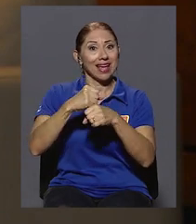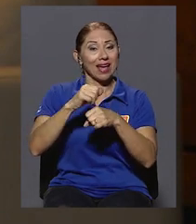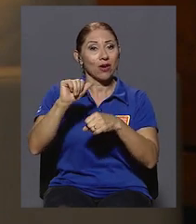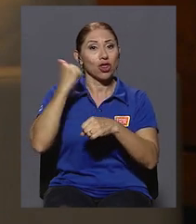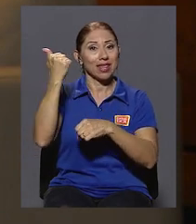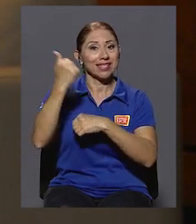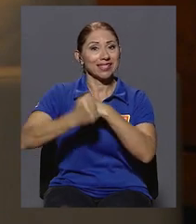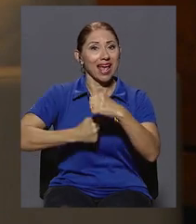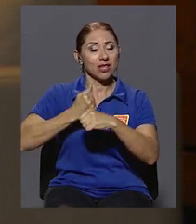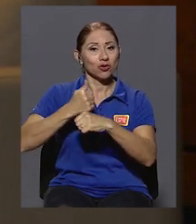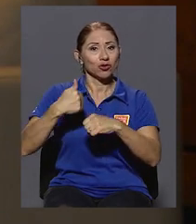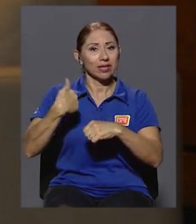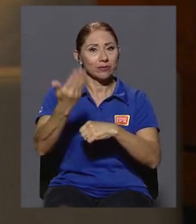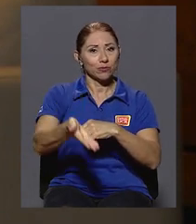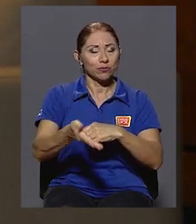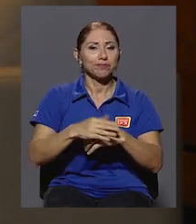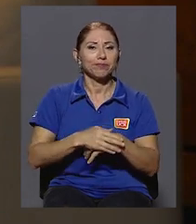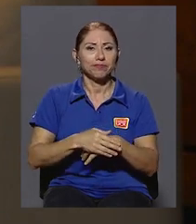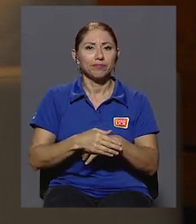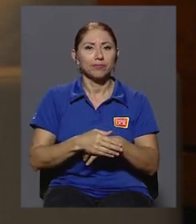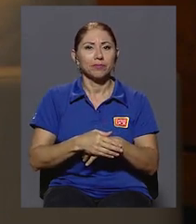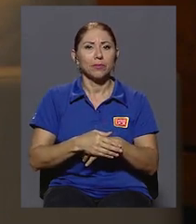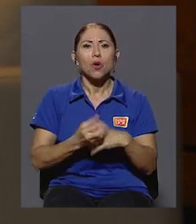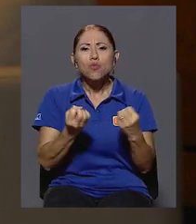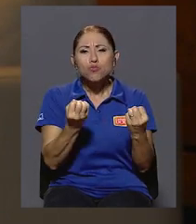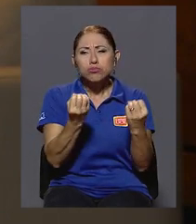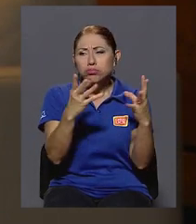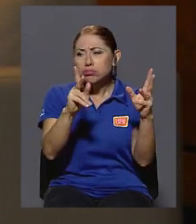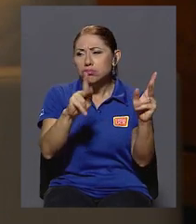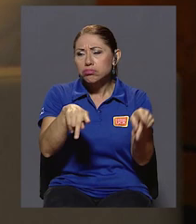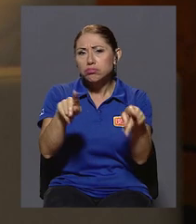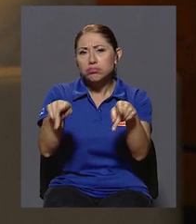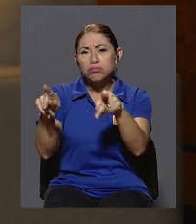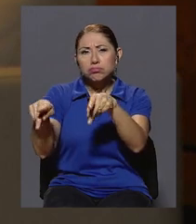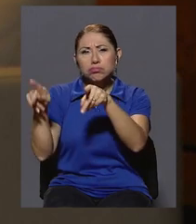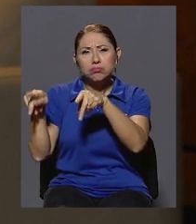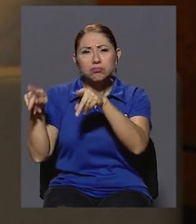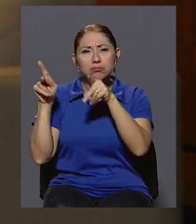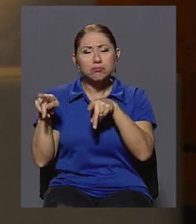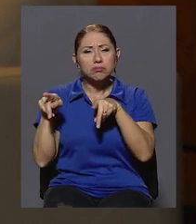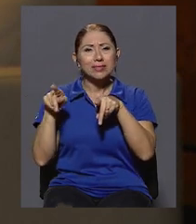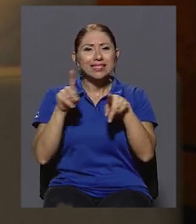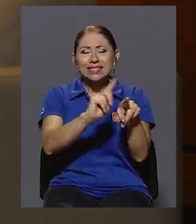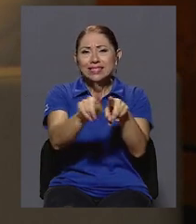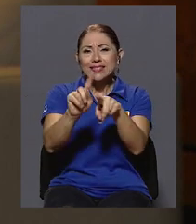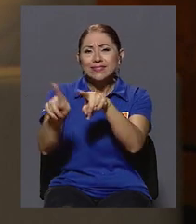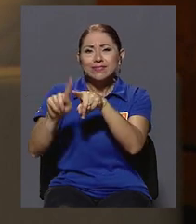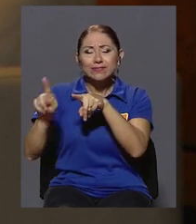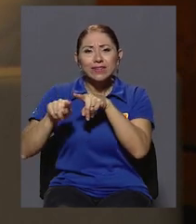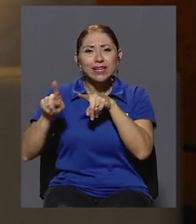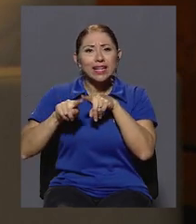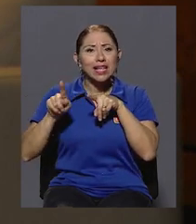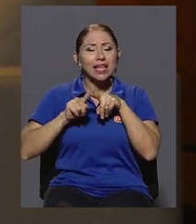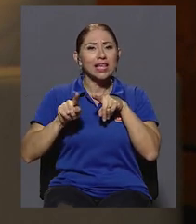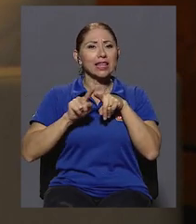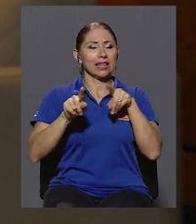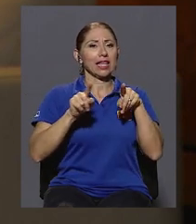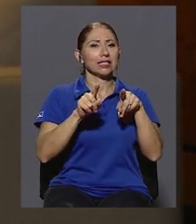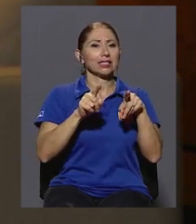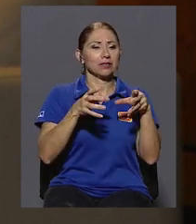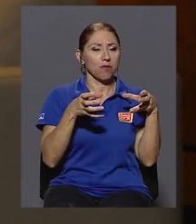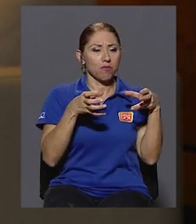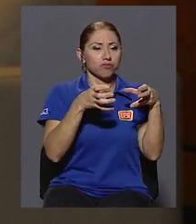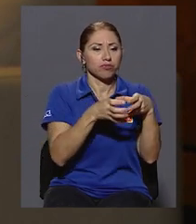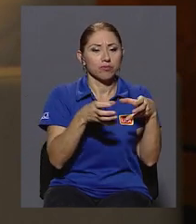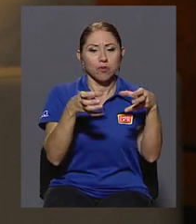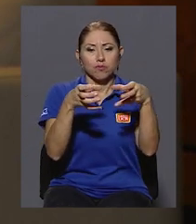después, una cantidad muy importante de personas de todos los diferentes estamentos